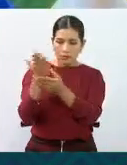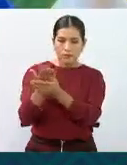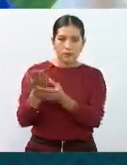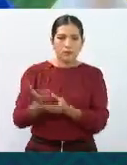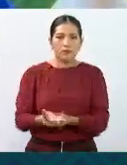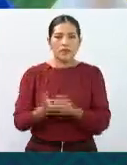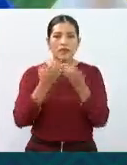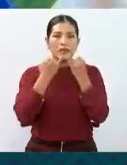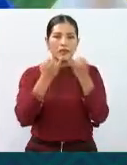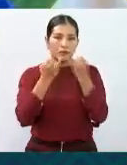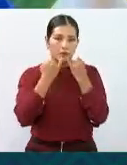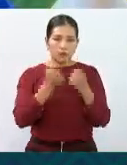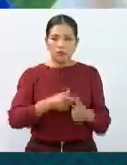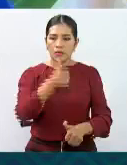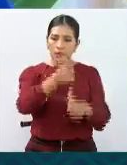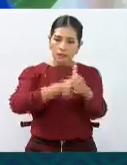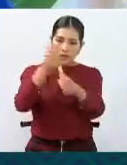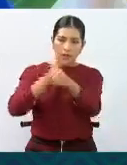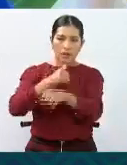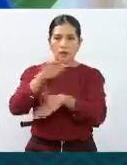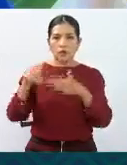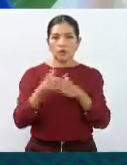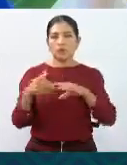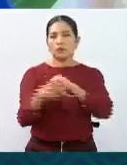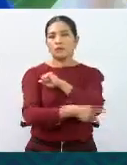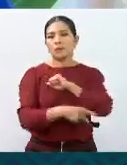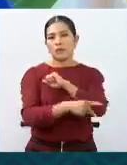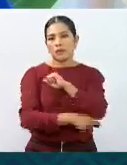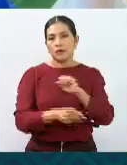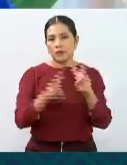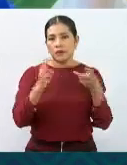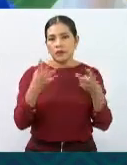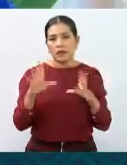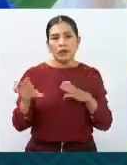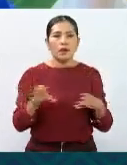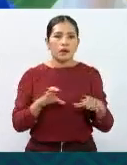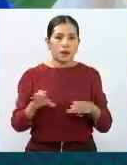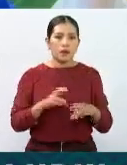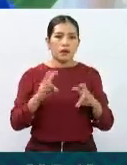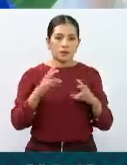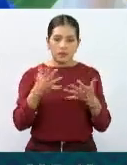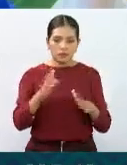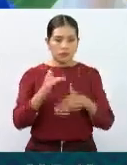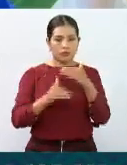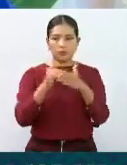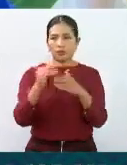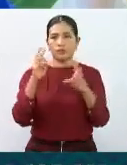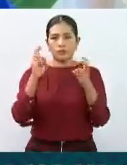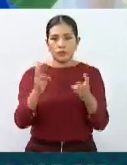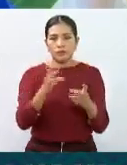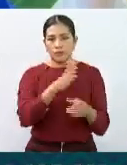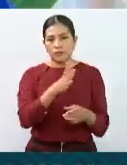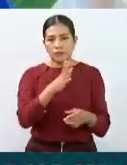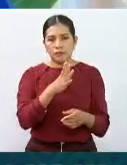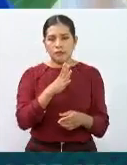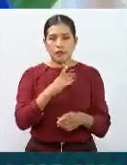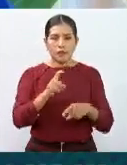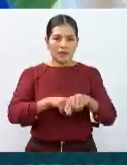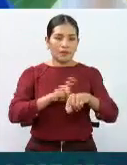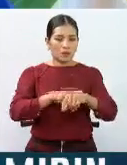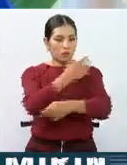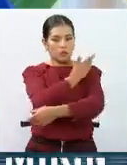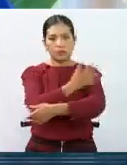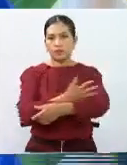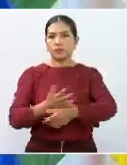que cada uno de los países ha realizado en estos avances que se